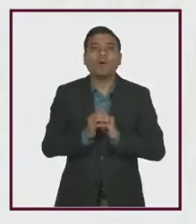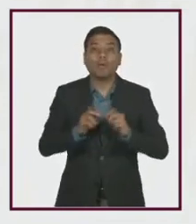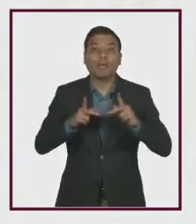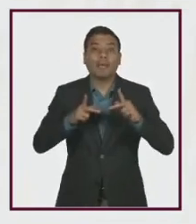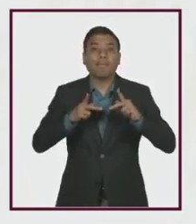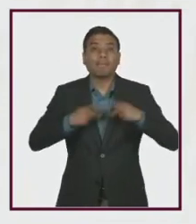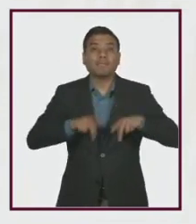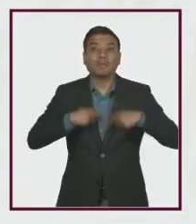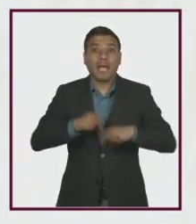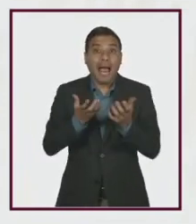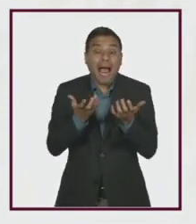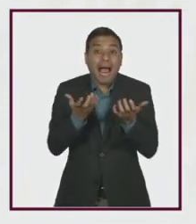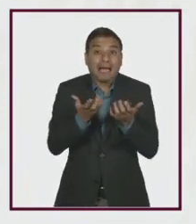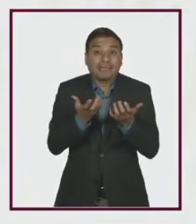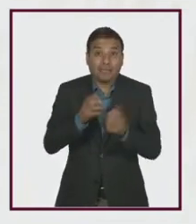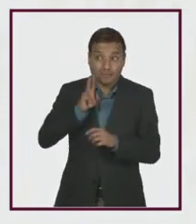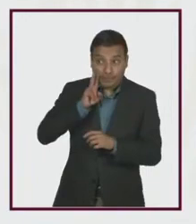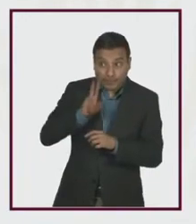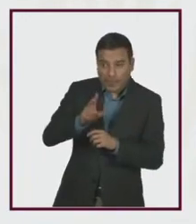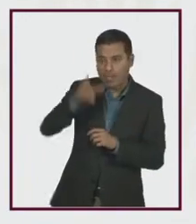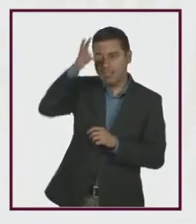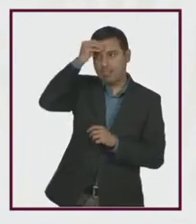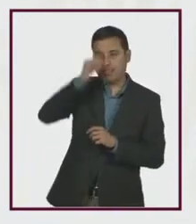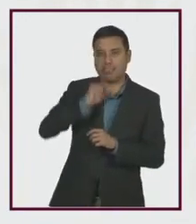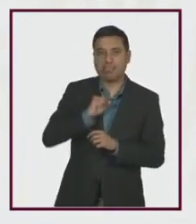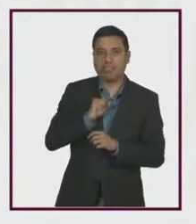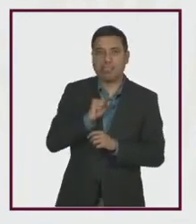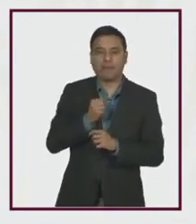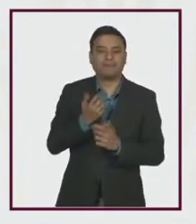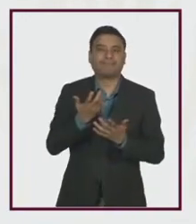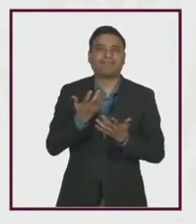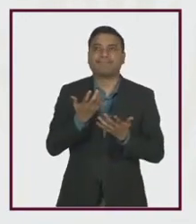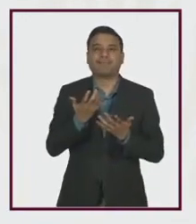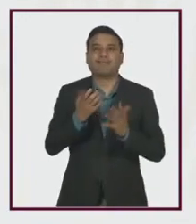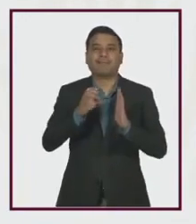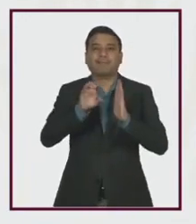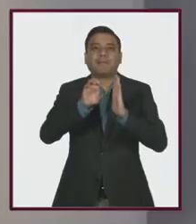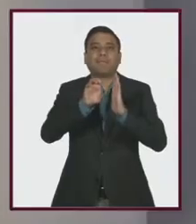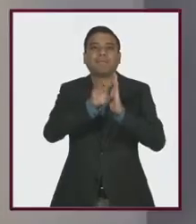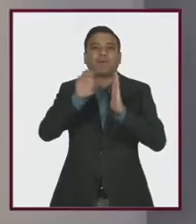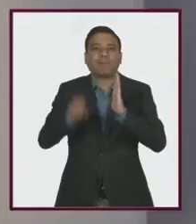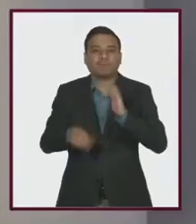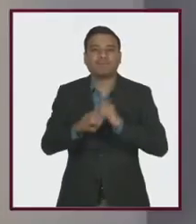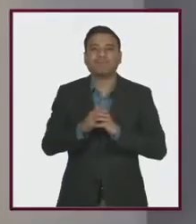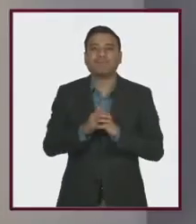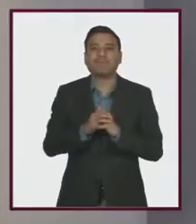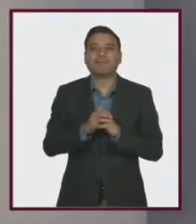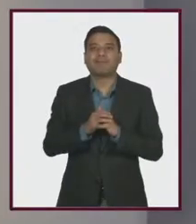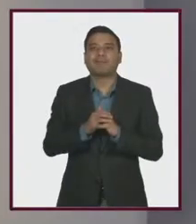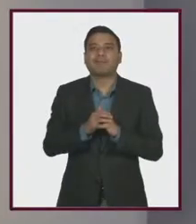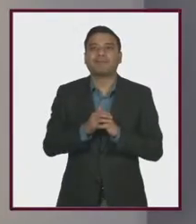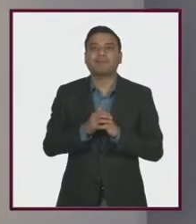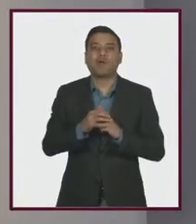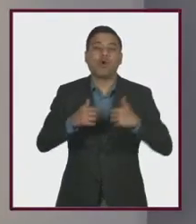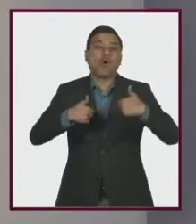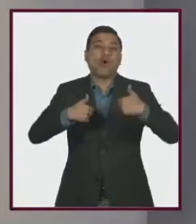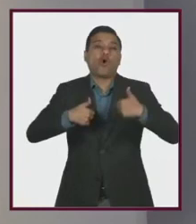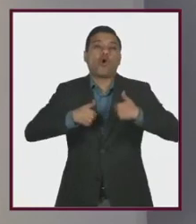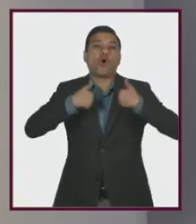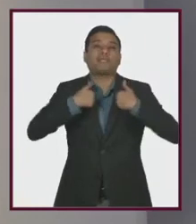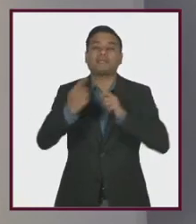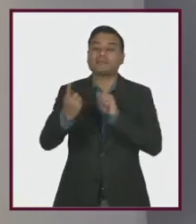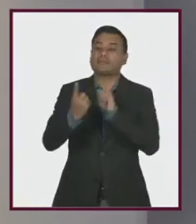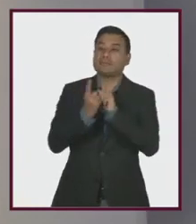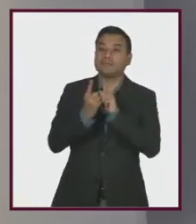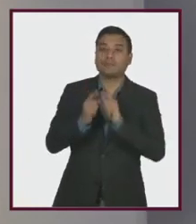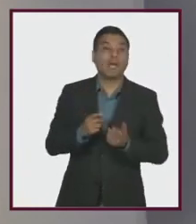eso es importantísimo. ¿Cuántas veces yo no he visto a los adolescentes en la consulta que llegan y me dicen, es que mi mamá me